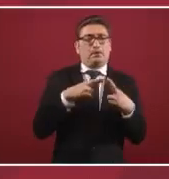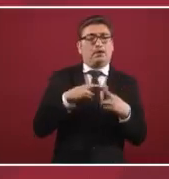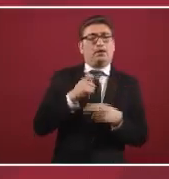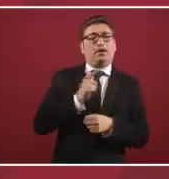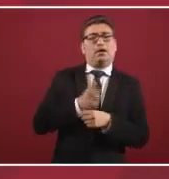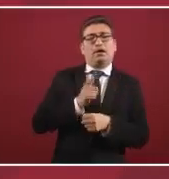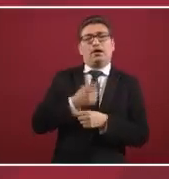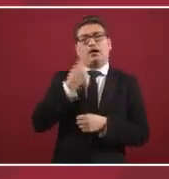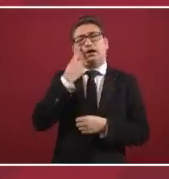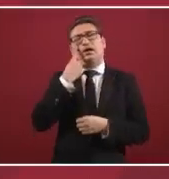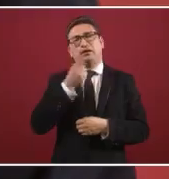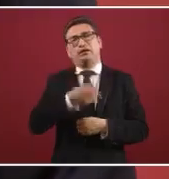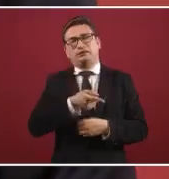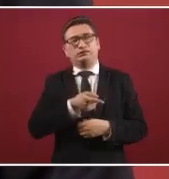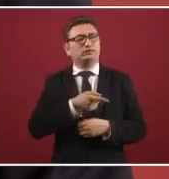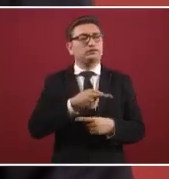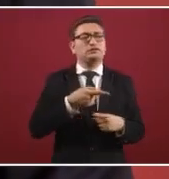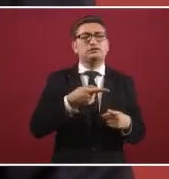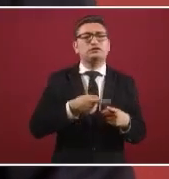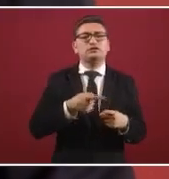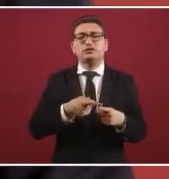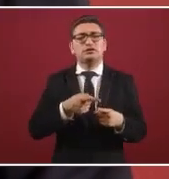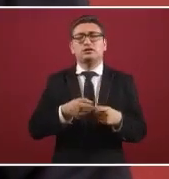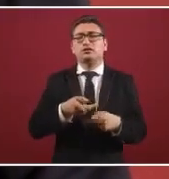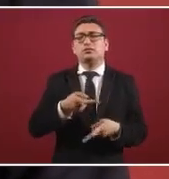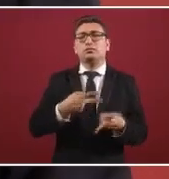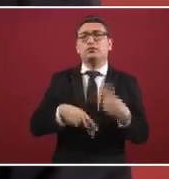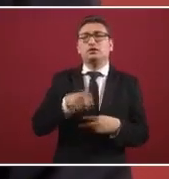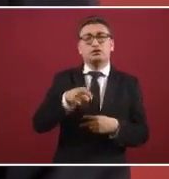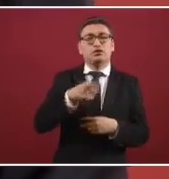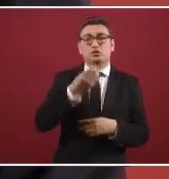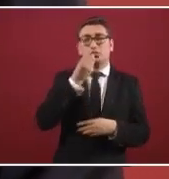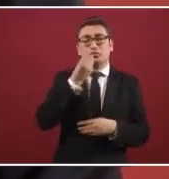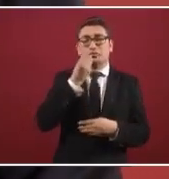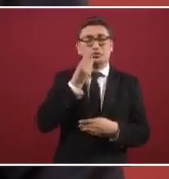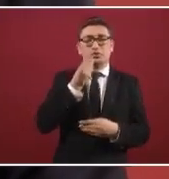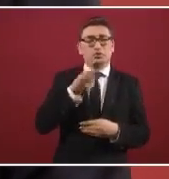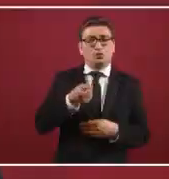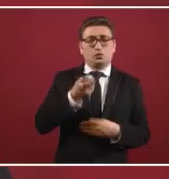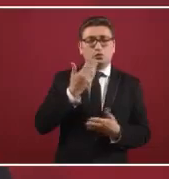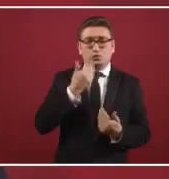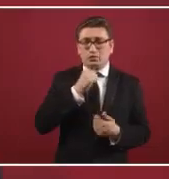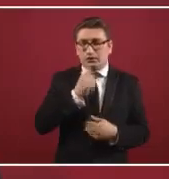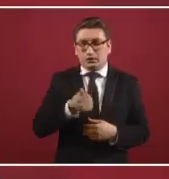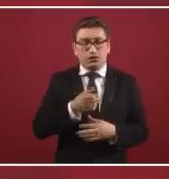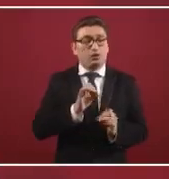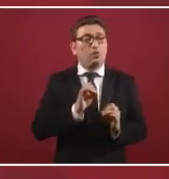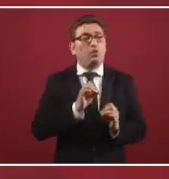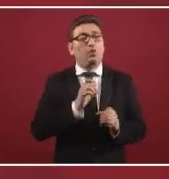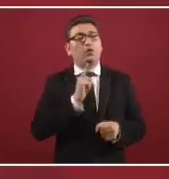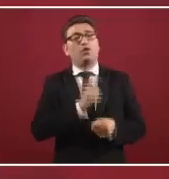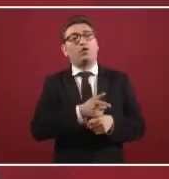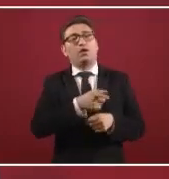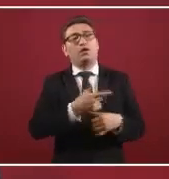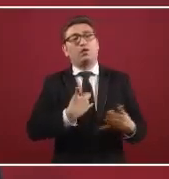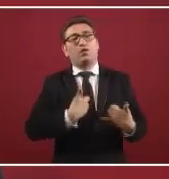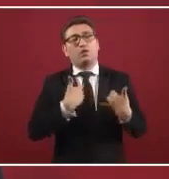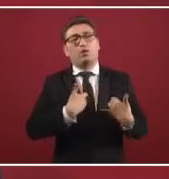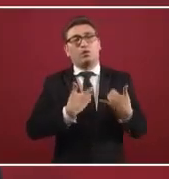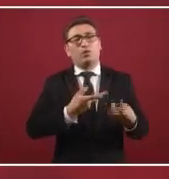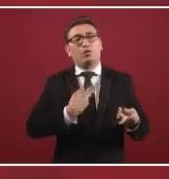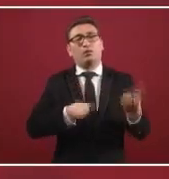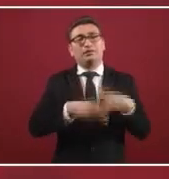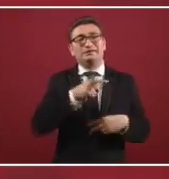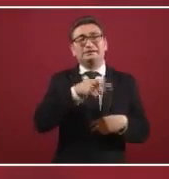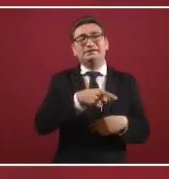cuenta de quién llega sin comer, de quién está en